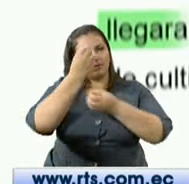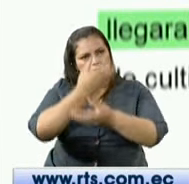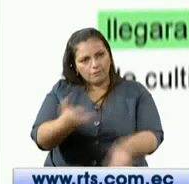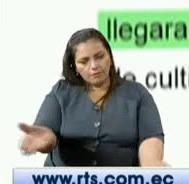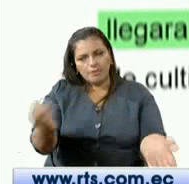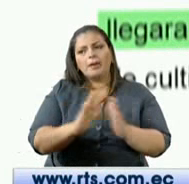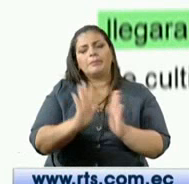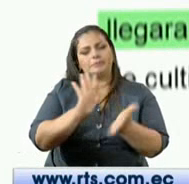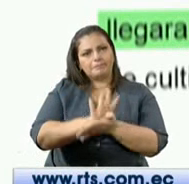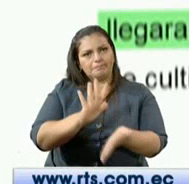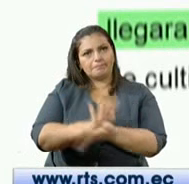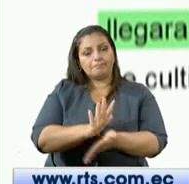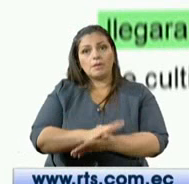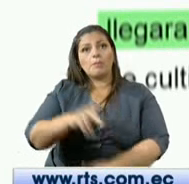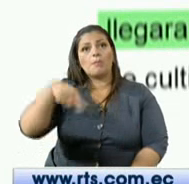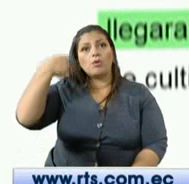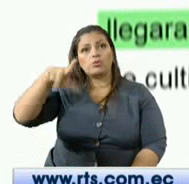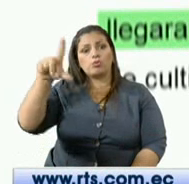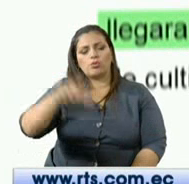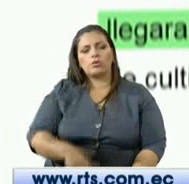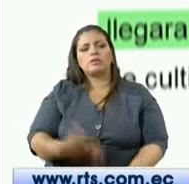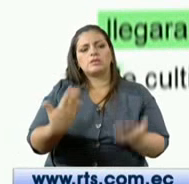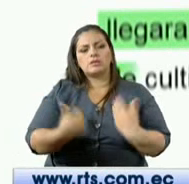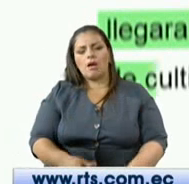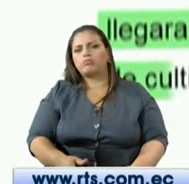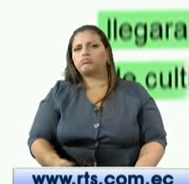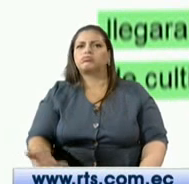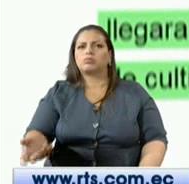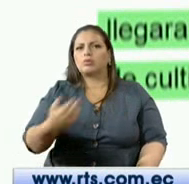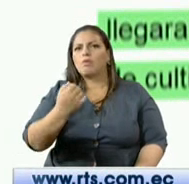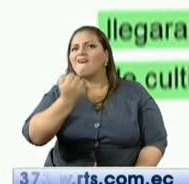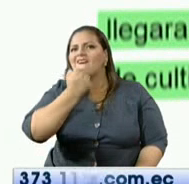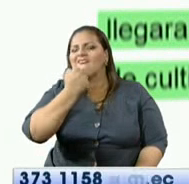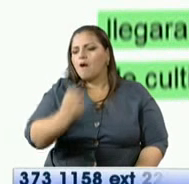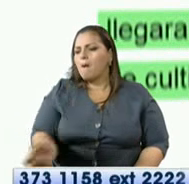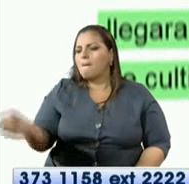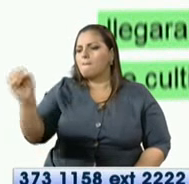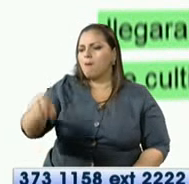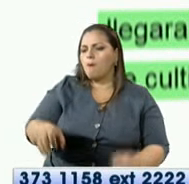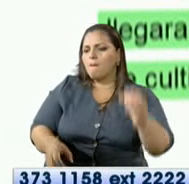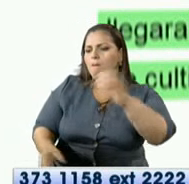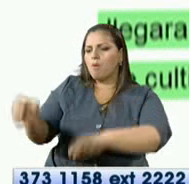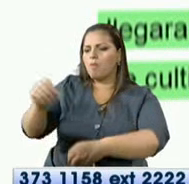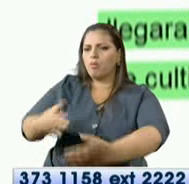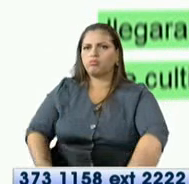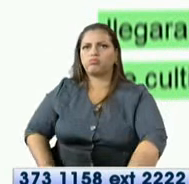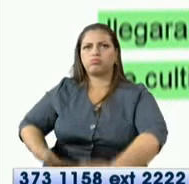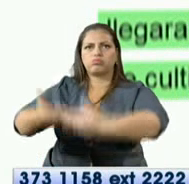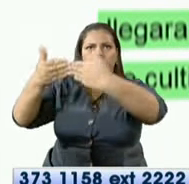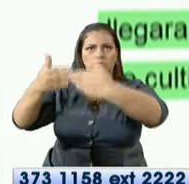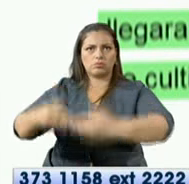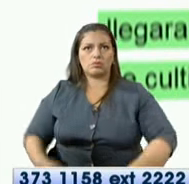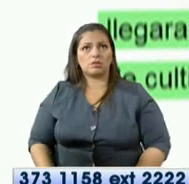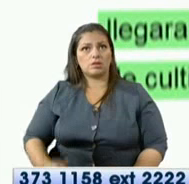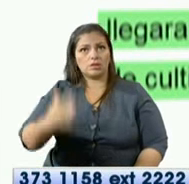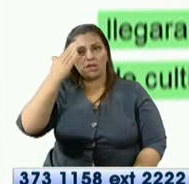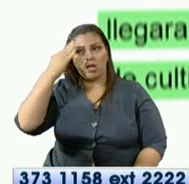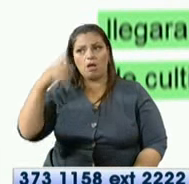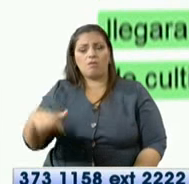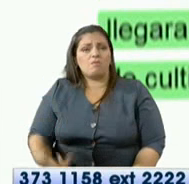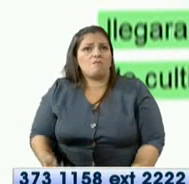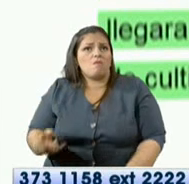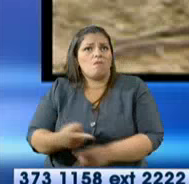una base y proceder a la reconstrucción total del muro, que de derrumbarse pondría en peligro cerca de 1.200 hectáreas de cultivos